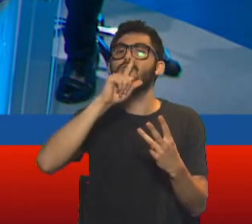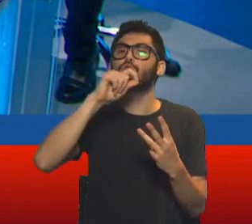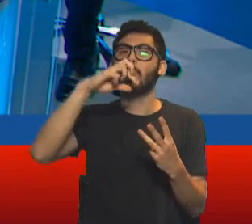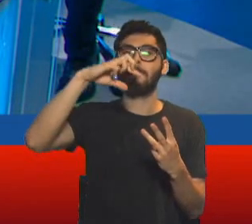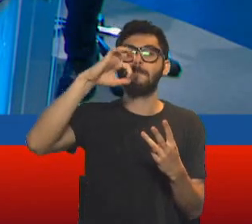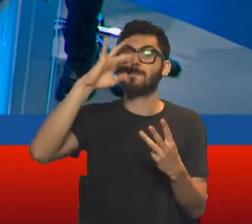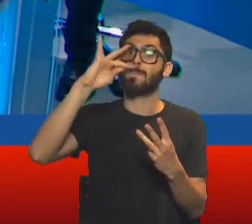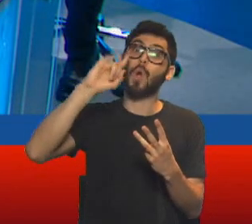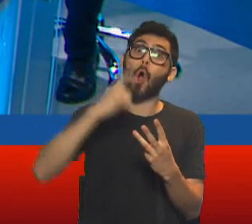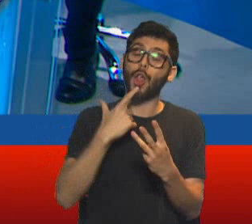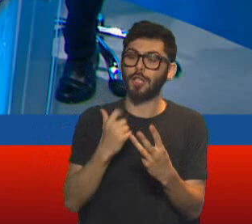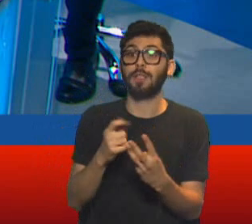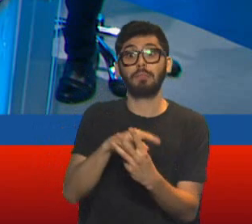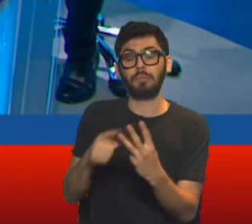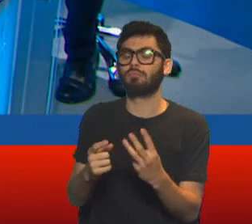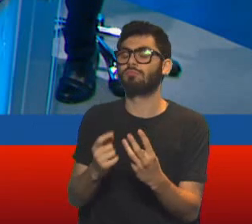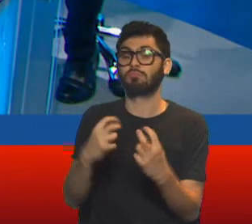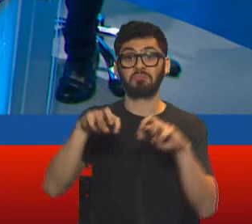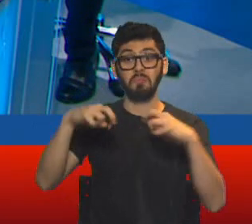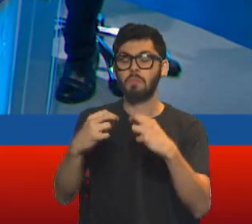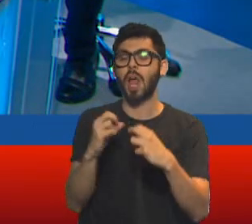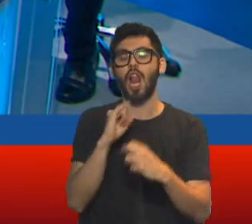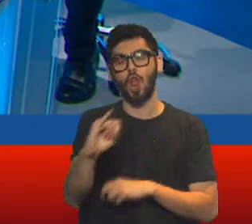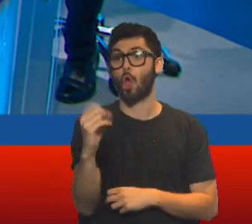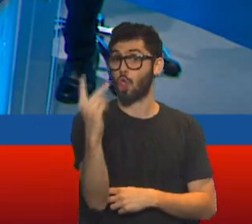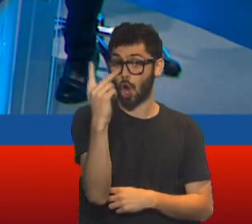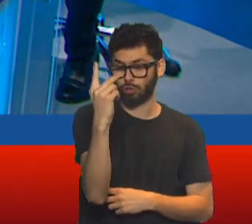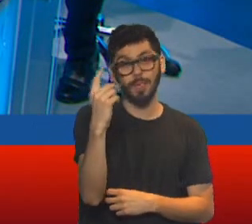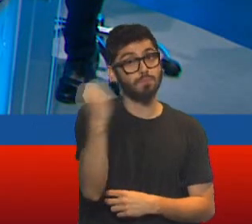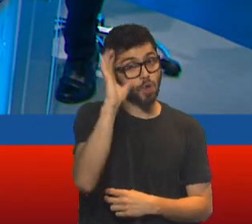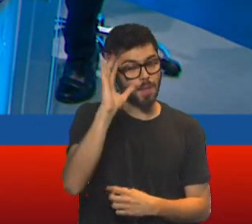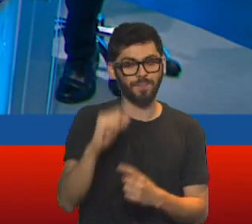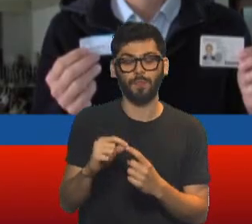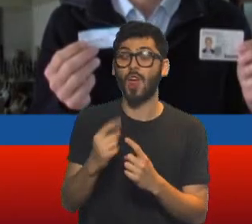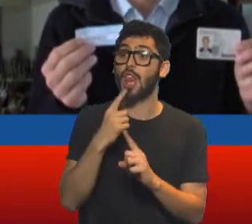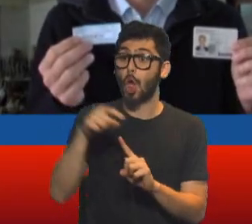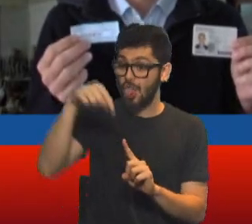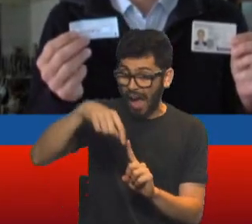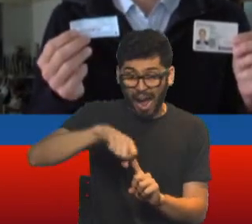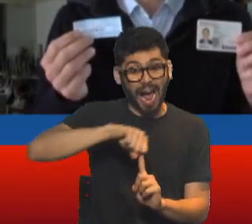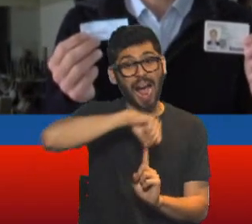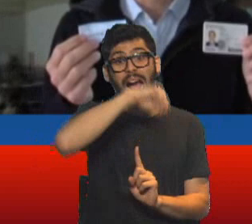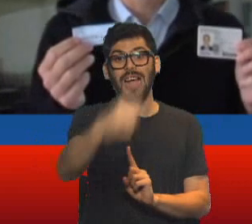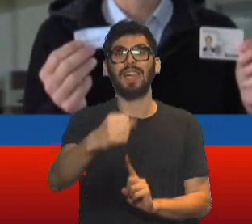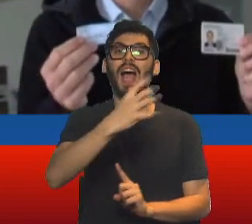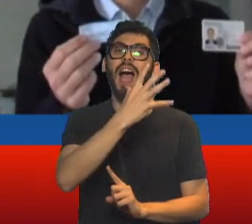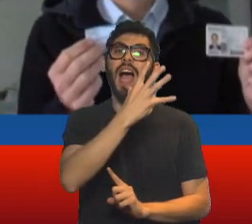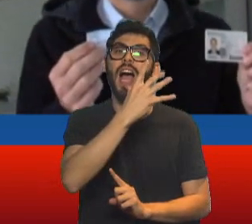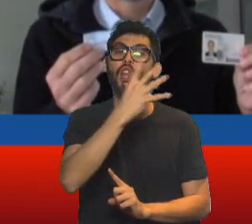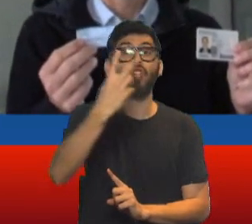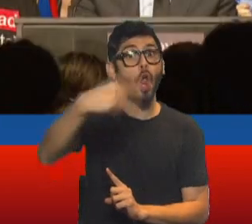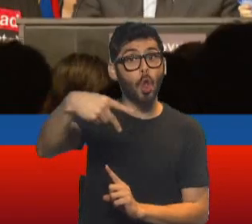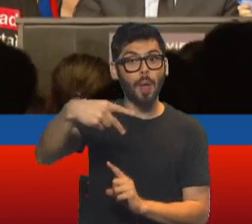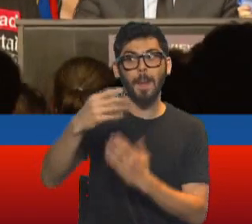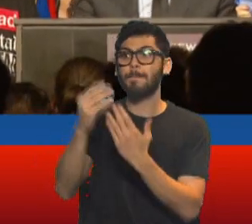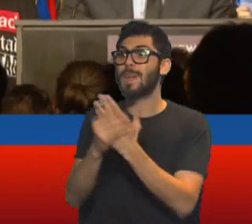cosas que son relevantes. Una es, de aquí al 14 de noviembre no esperen cambios en el